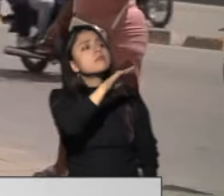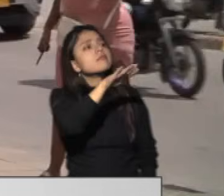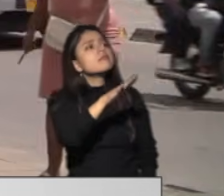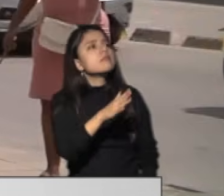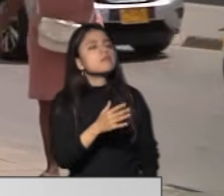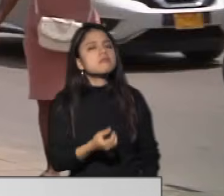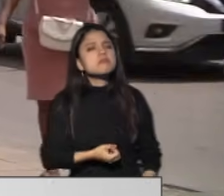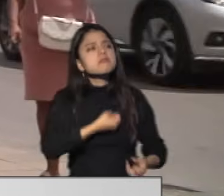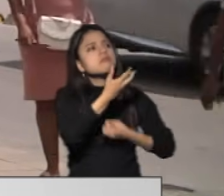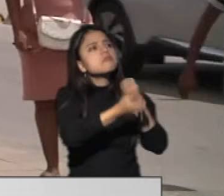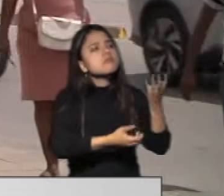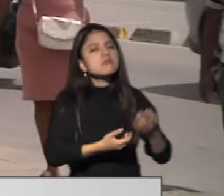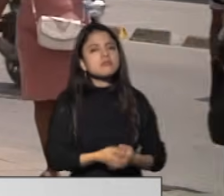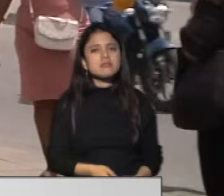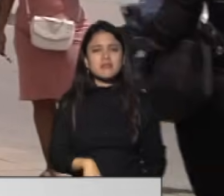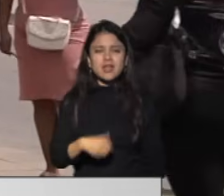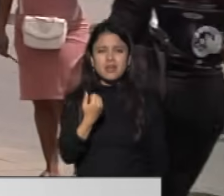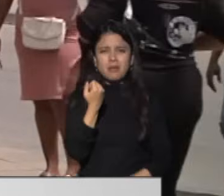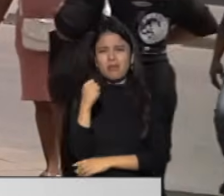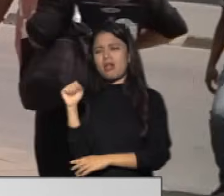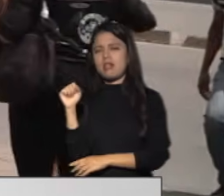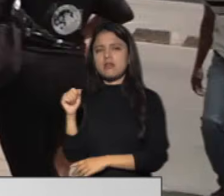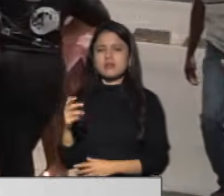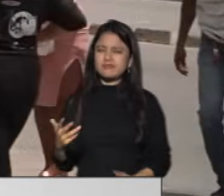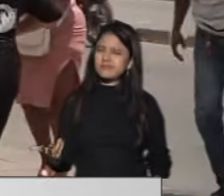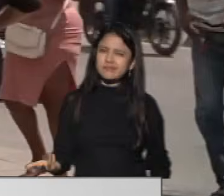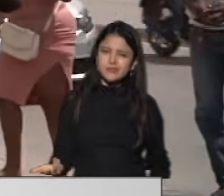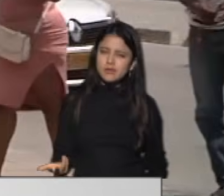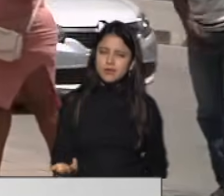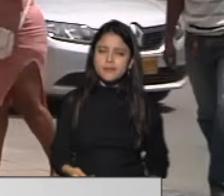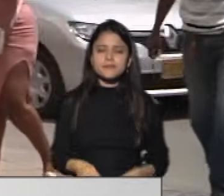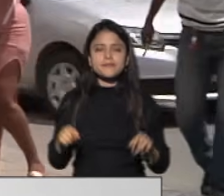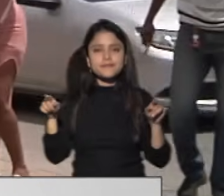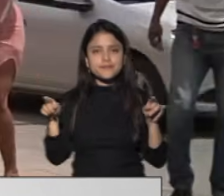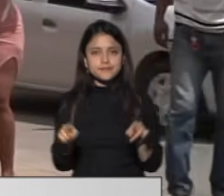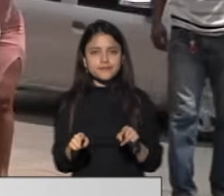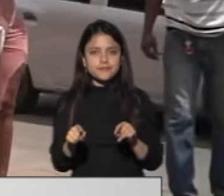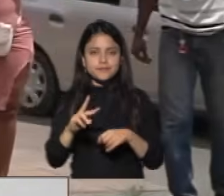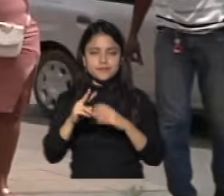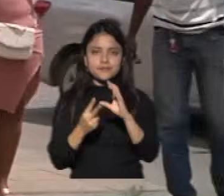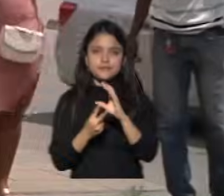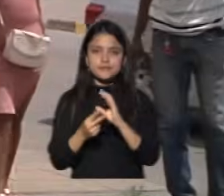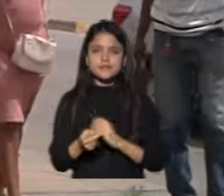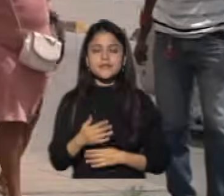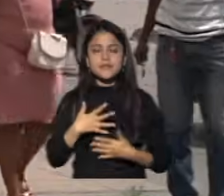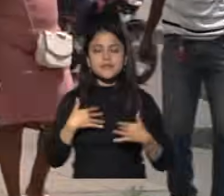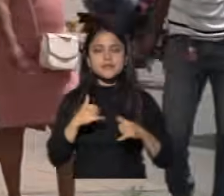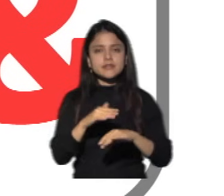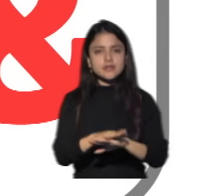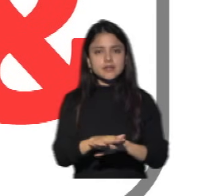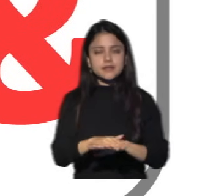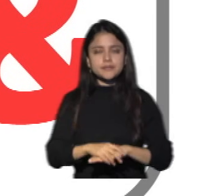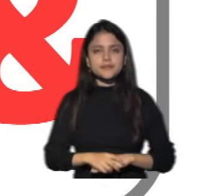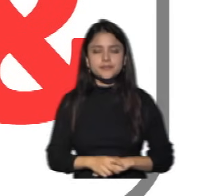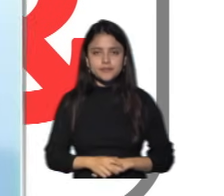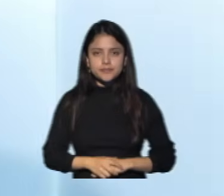el departamento de Bolívar. Por ahora es toda la información. Tatiana Rodríguez para Noticentro 1 CMI. Feliz tarde.